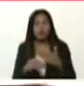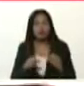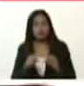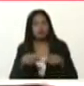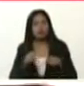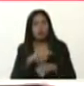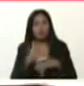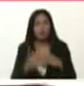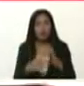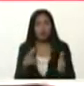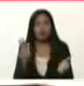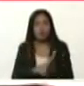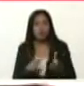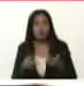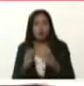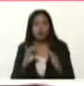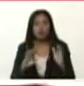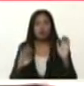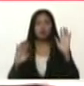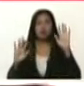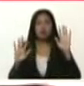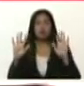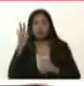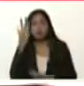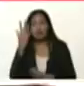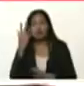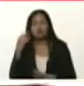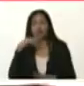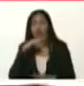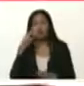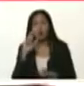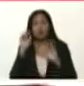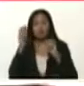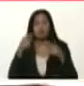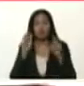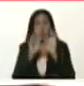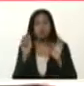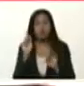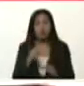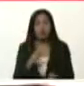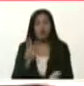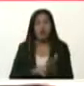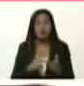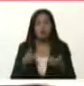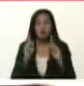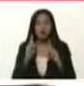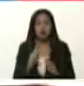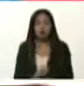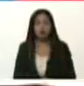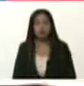este plan que estamos aprobando hoy, 15 de octubre, a 2 años del triunfo, aprobado.